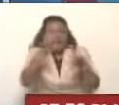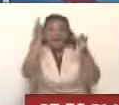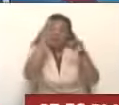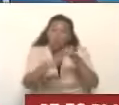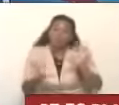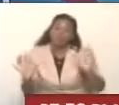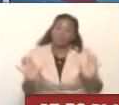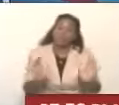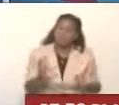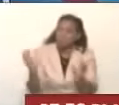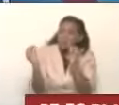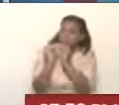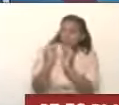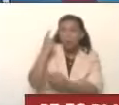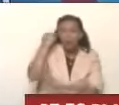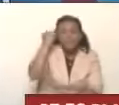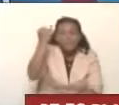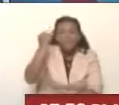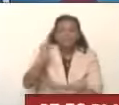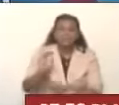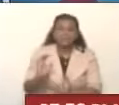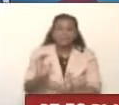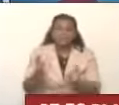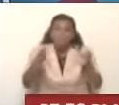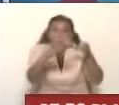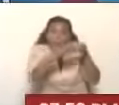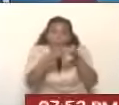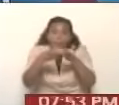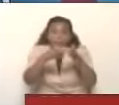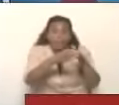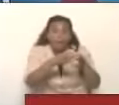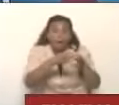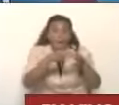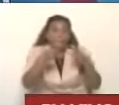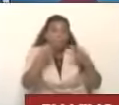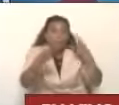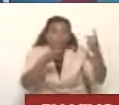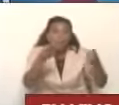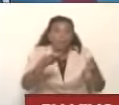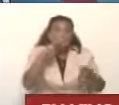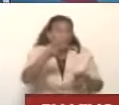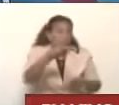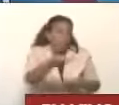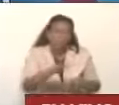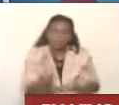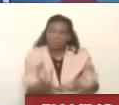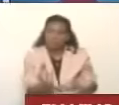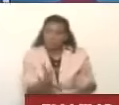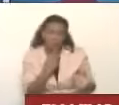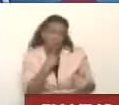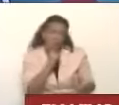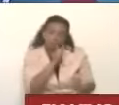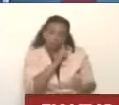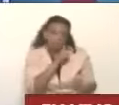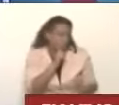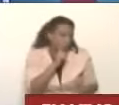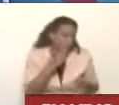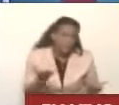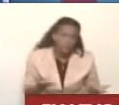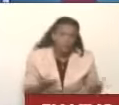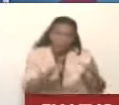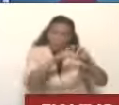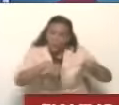casualidad, que los mercenarios, periodistas mercenarios, no voy a decir nombre porque no voy a ensuciar